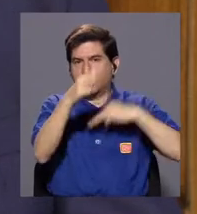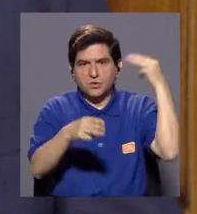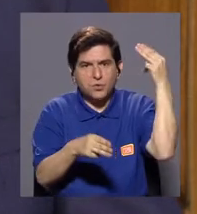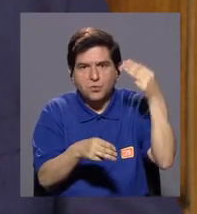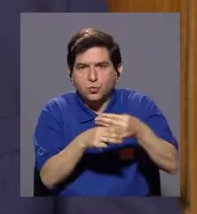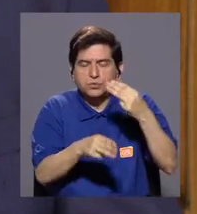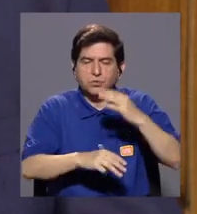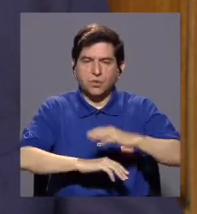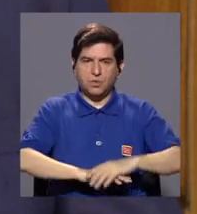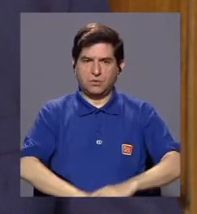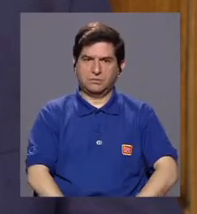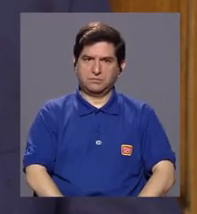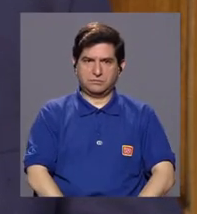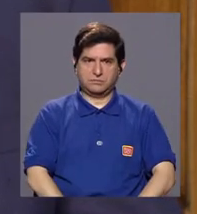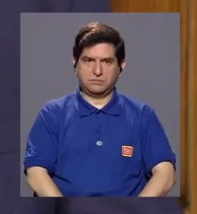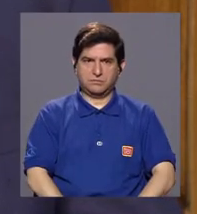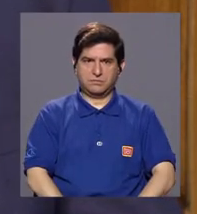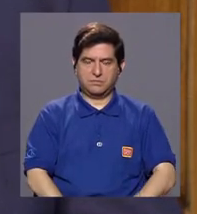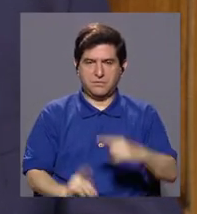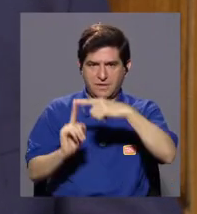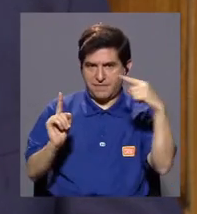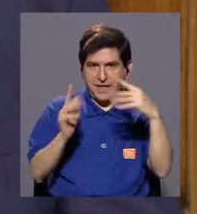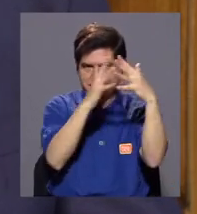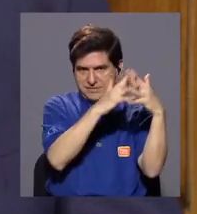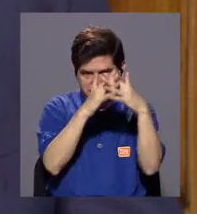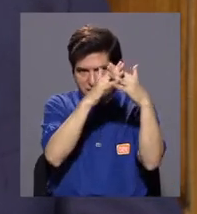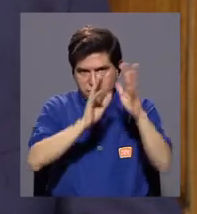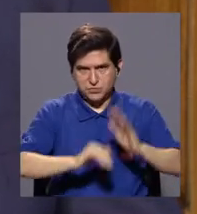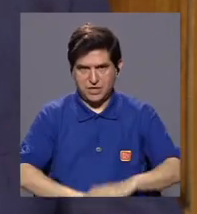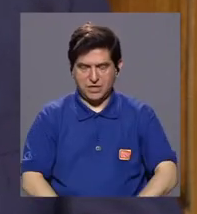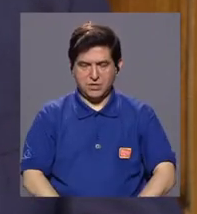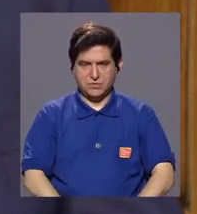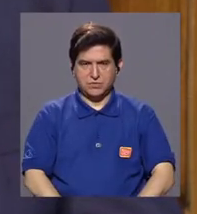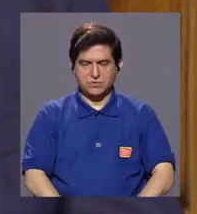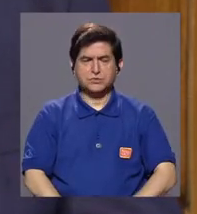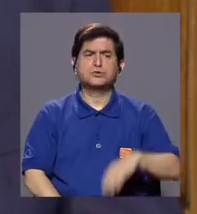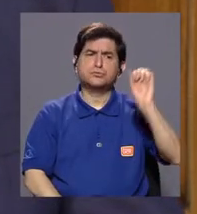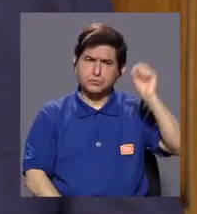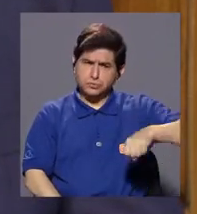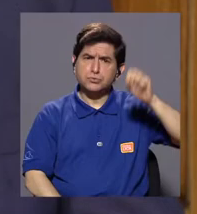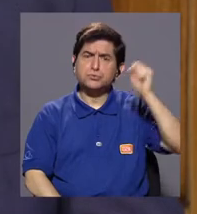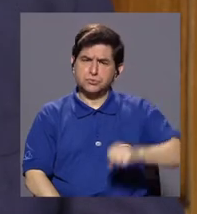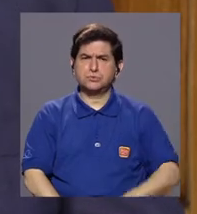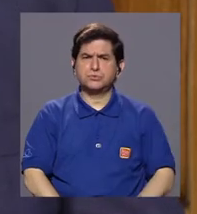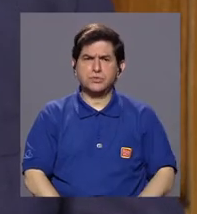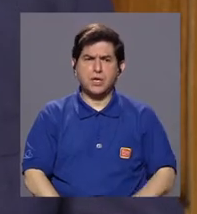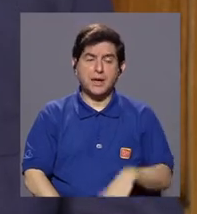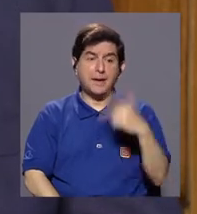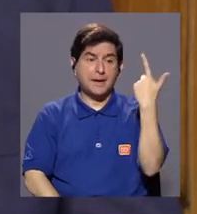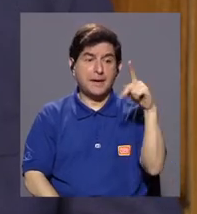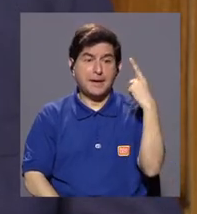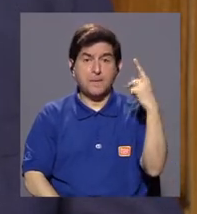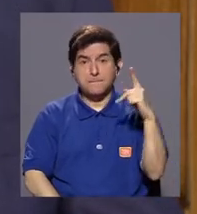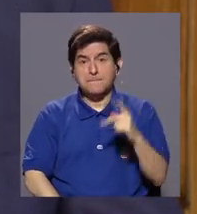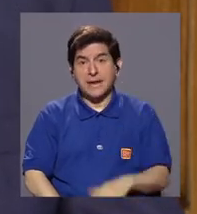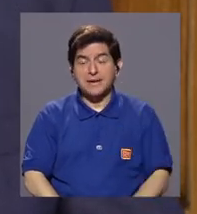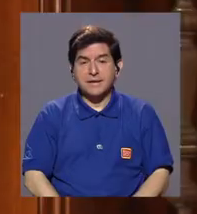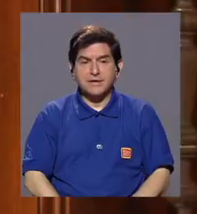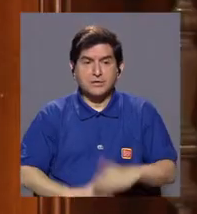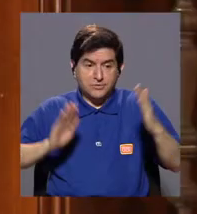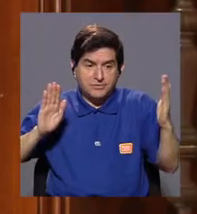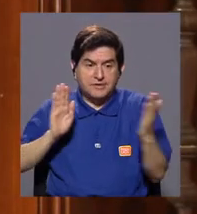el mundo de parte de Estados Unidos. Y por supuesto que sí, era un riesgo